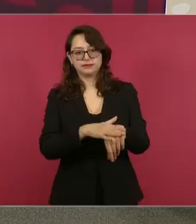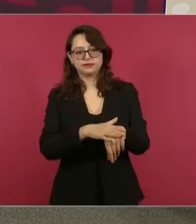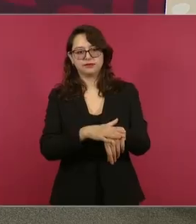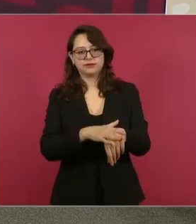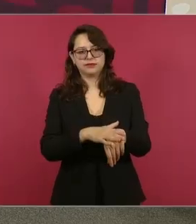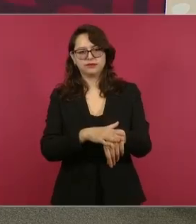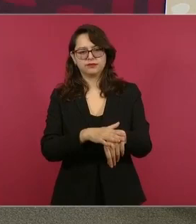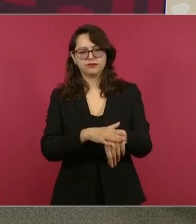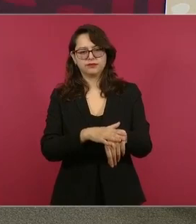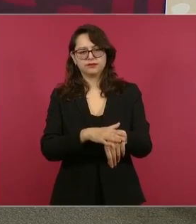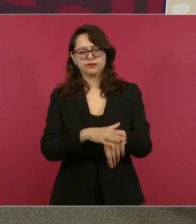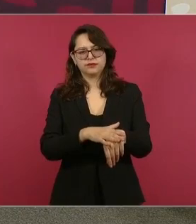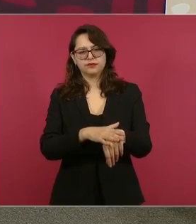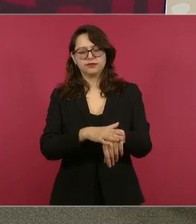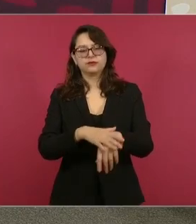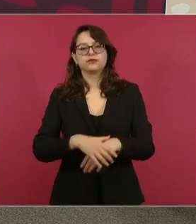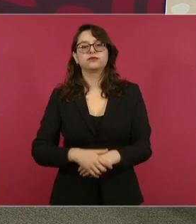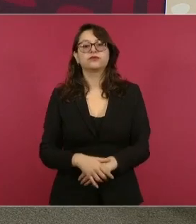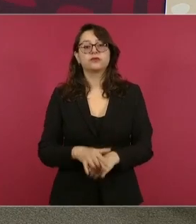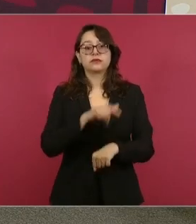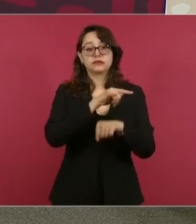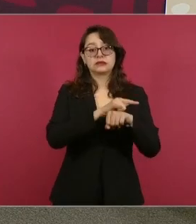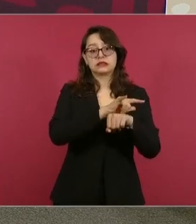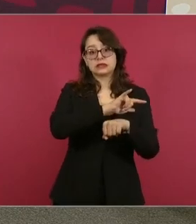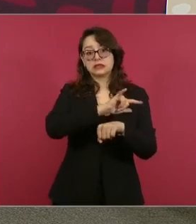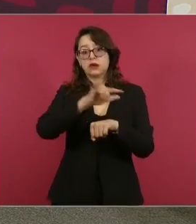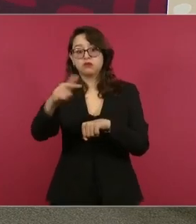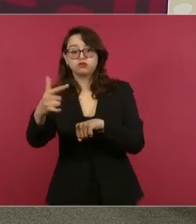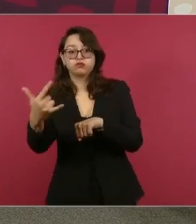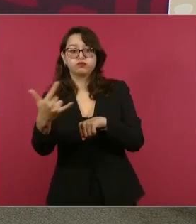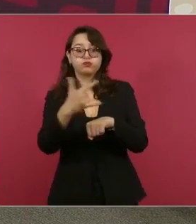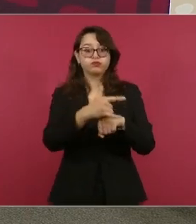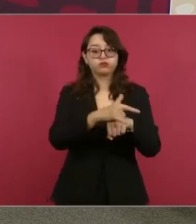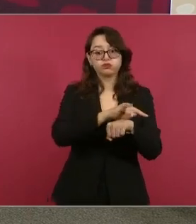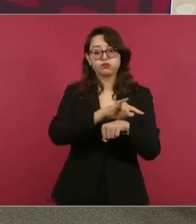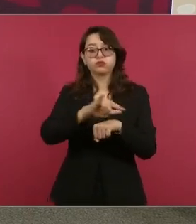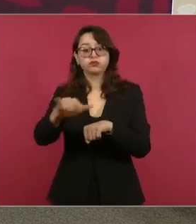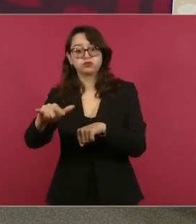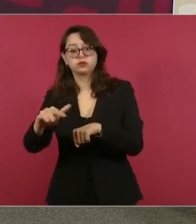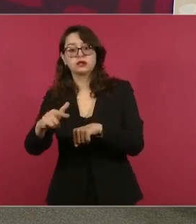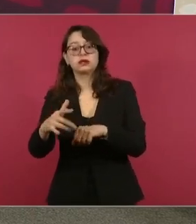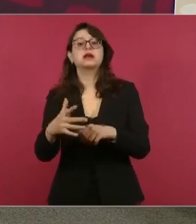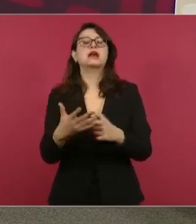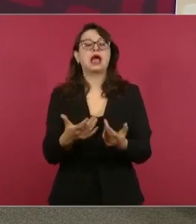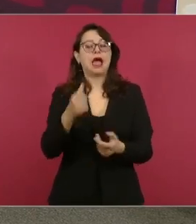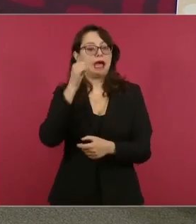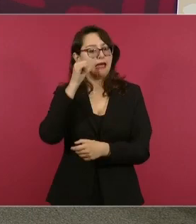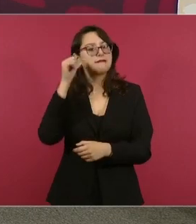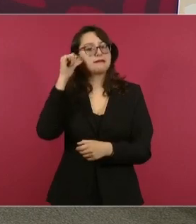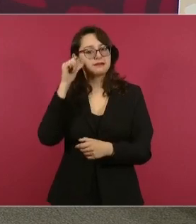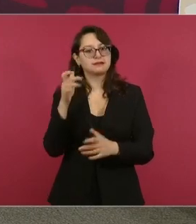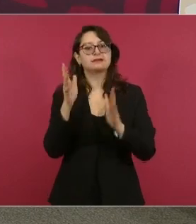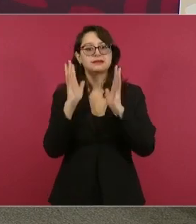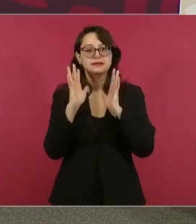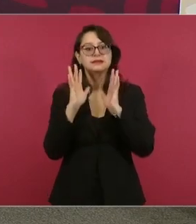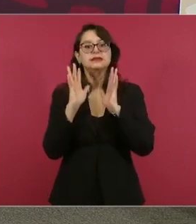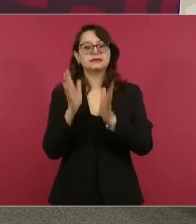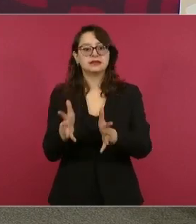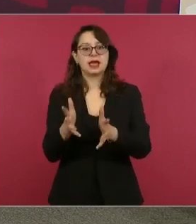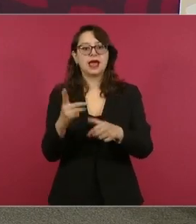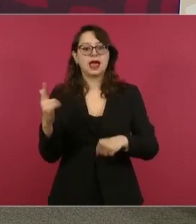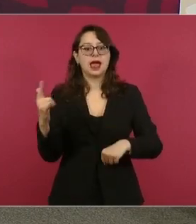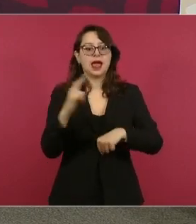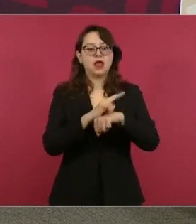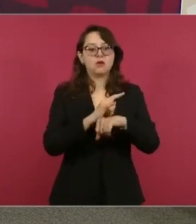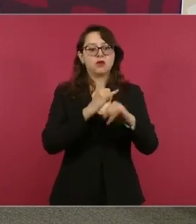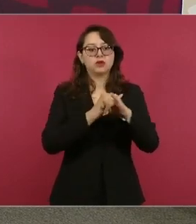en cuanto a puentes aéreos, ya se estableció desde el día de ayer el Aeropuerto